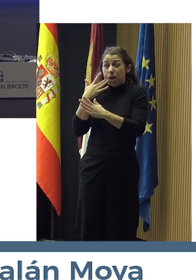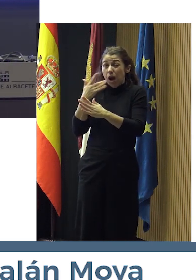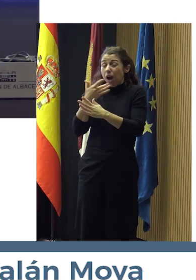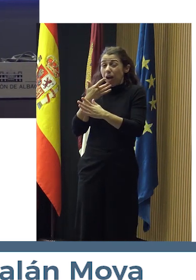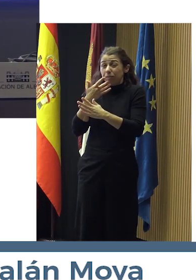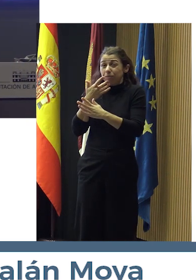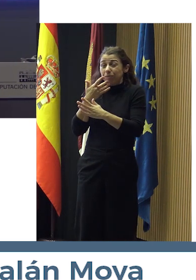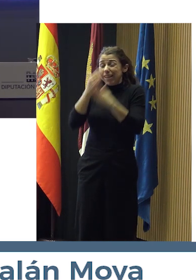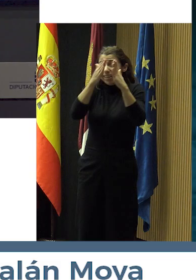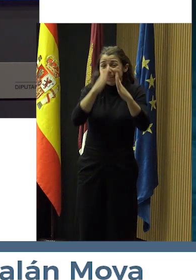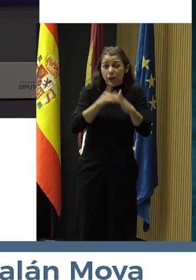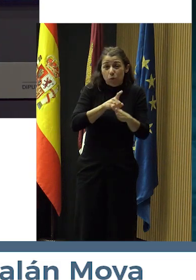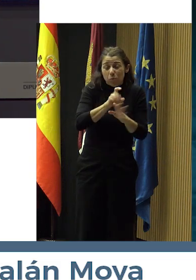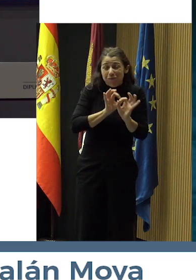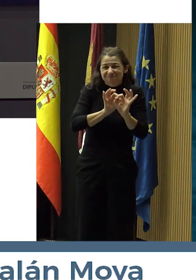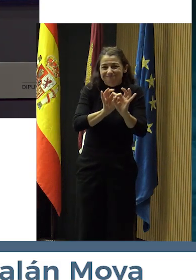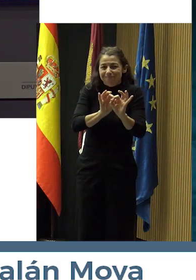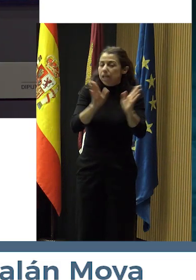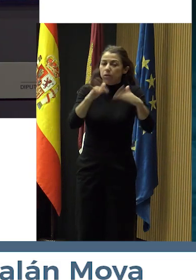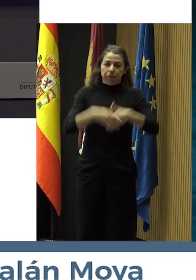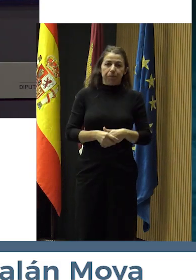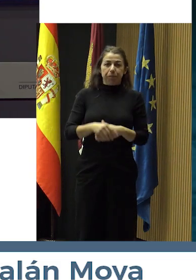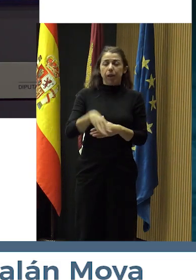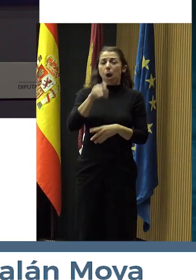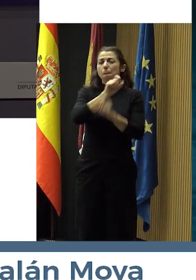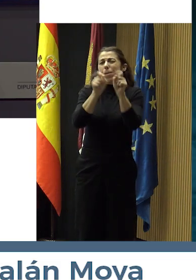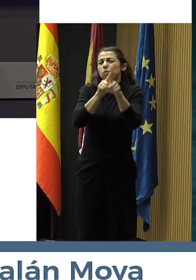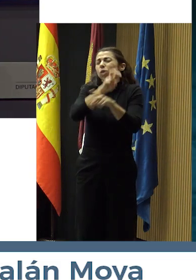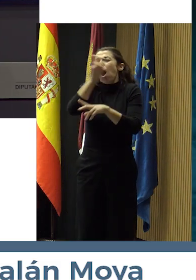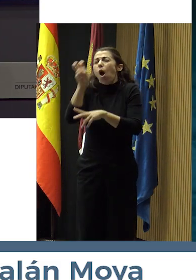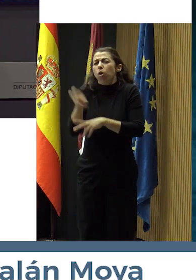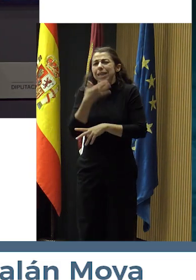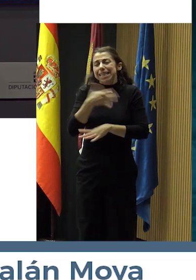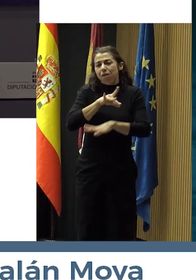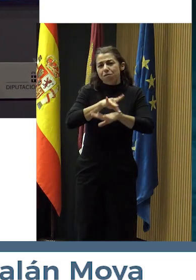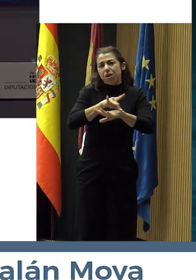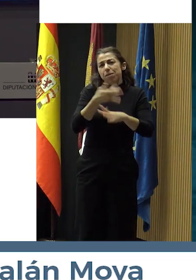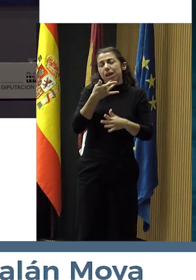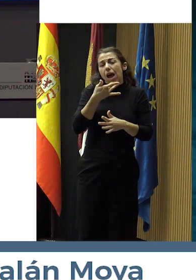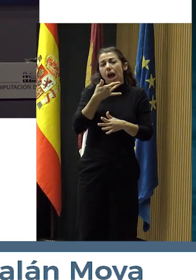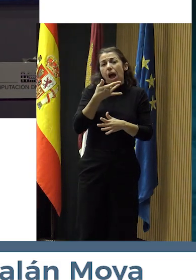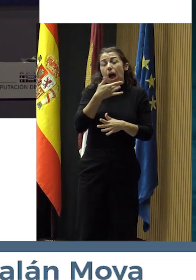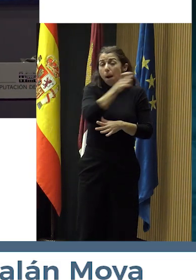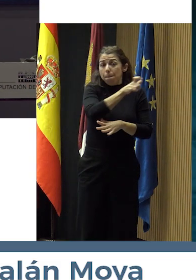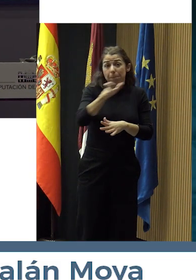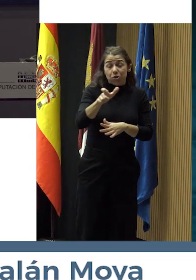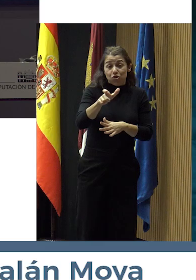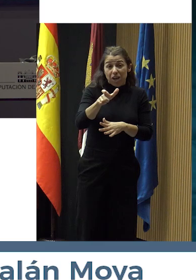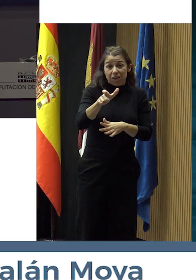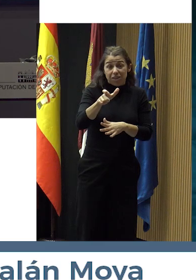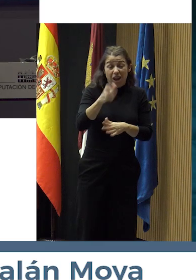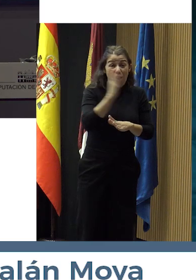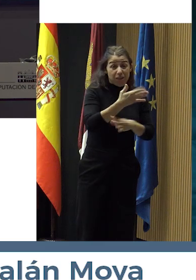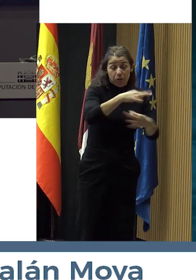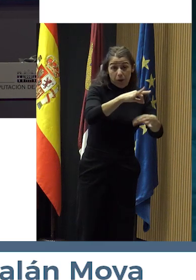permitiera tratar los tumores, ¿no? Y ahora otra pregunta sería si esta enfermedad afecta solamente a los seres humanos.